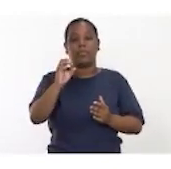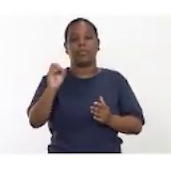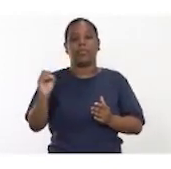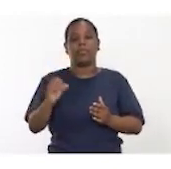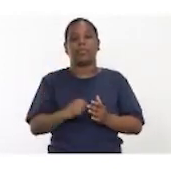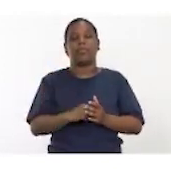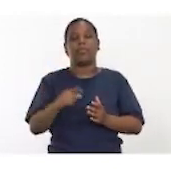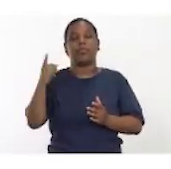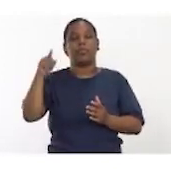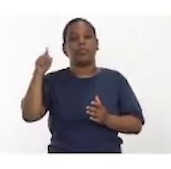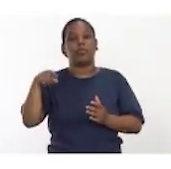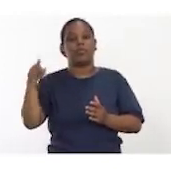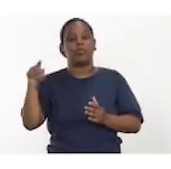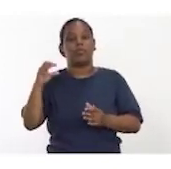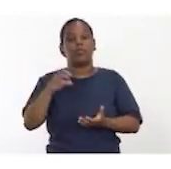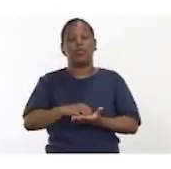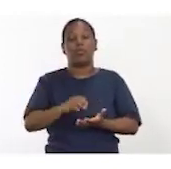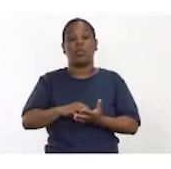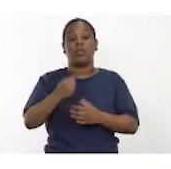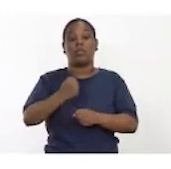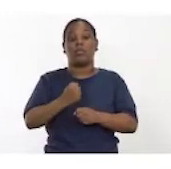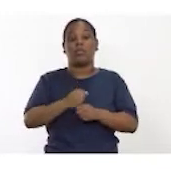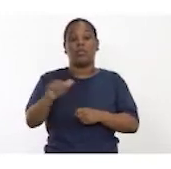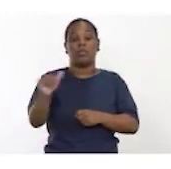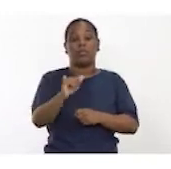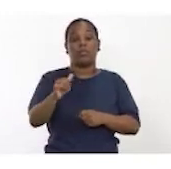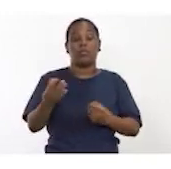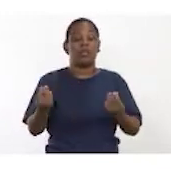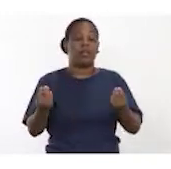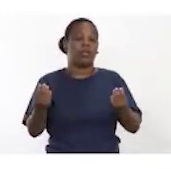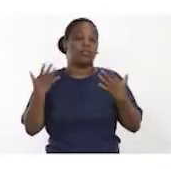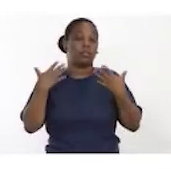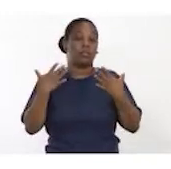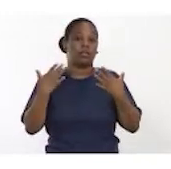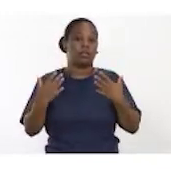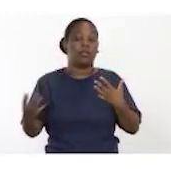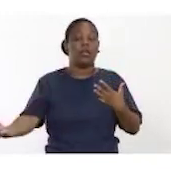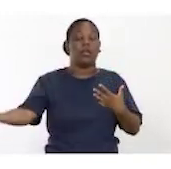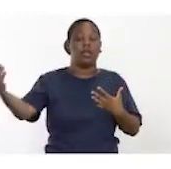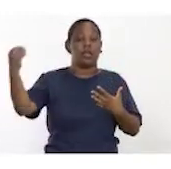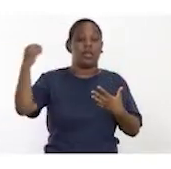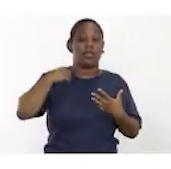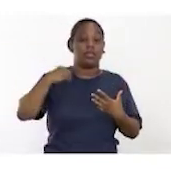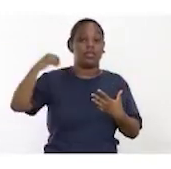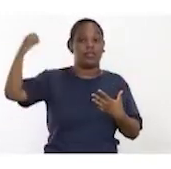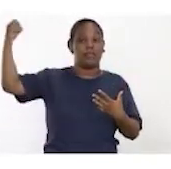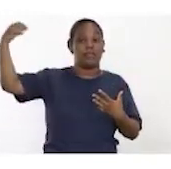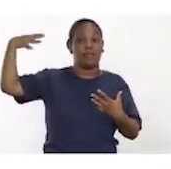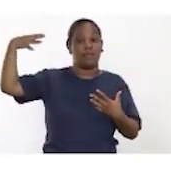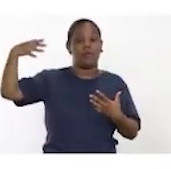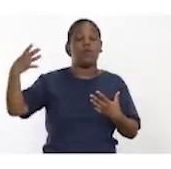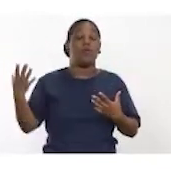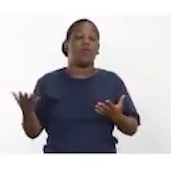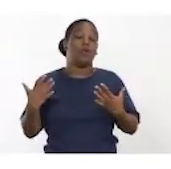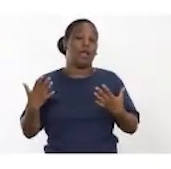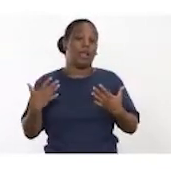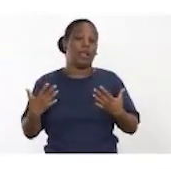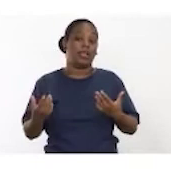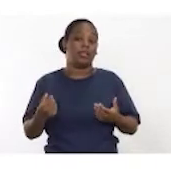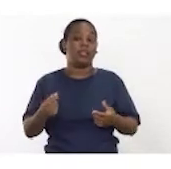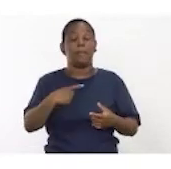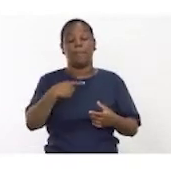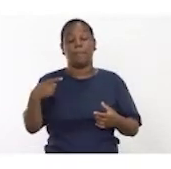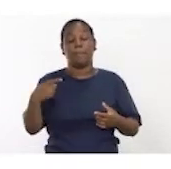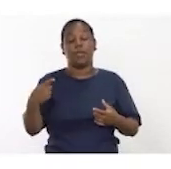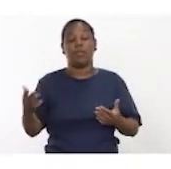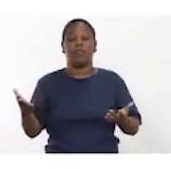sacando, donde el trabajo va a ser igual a la cantidad de calor que recibe del foco caliente menos la cantidad